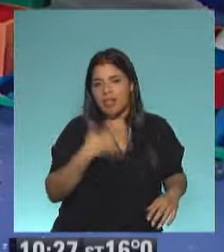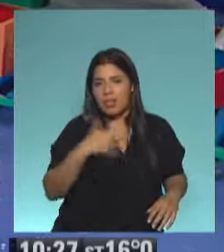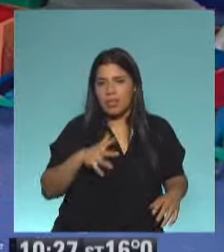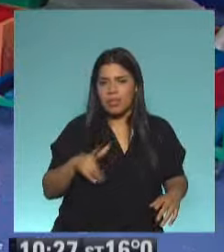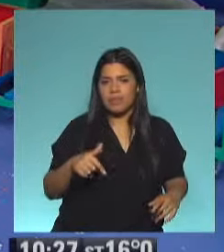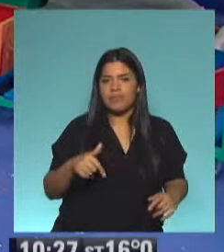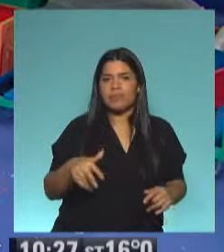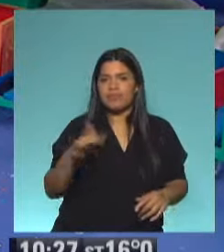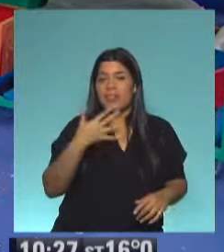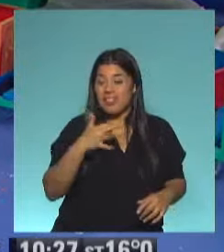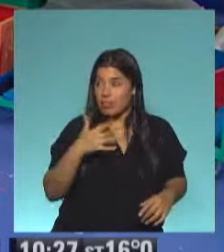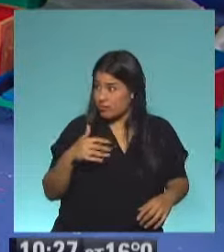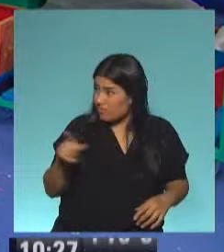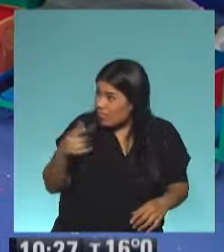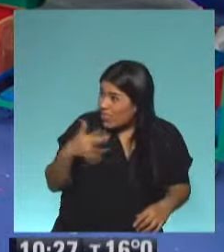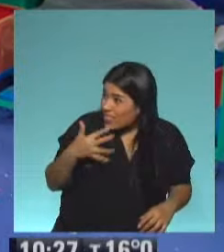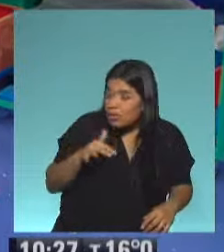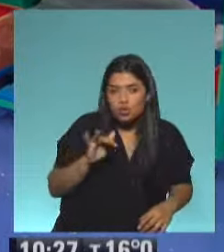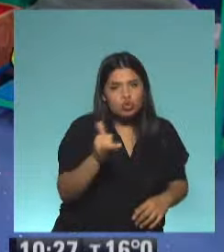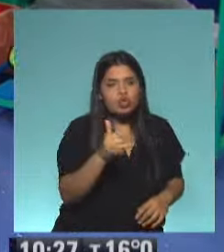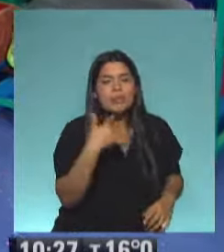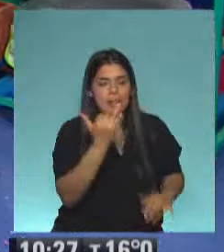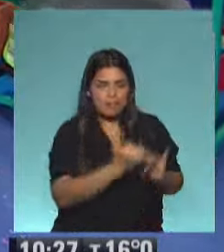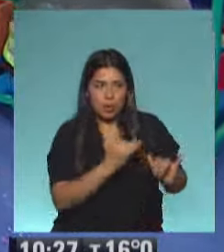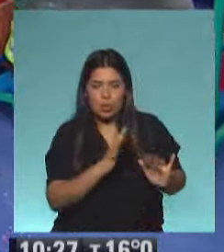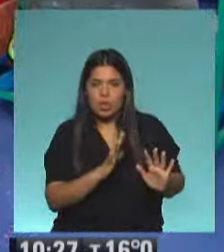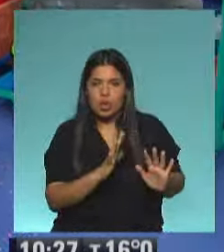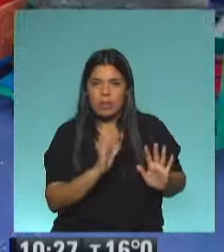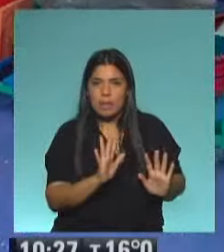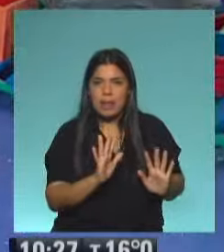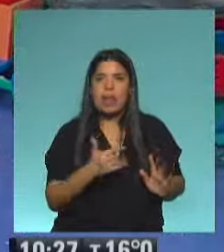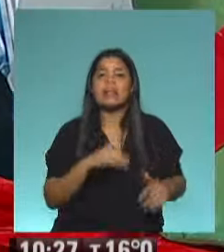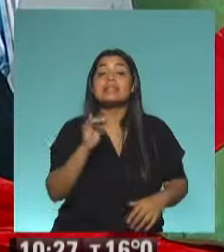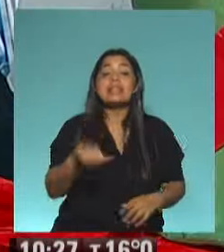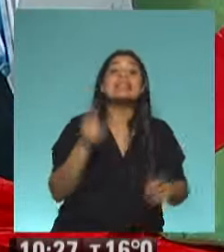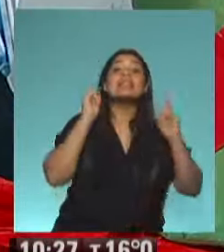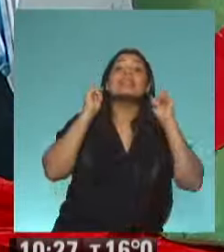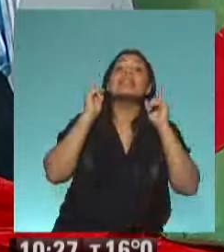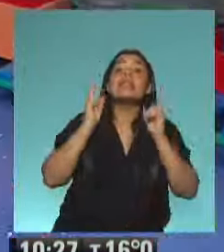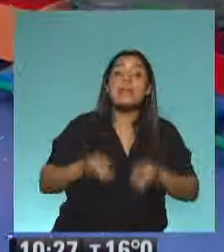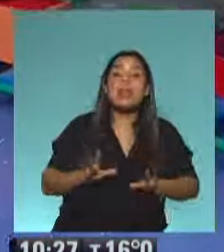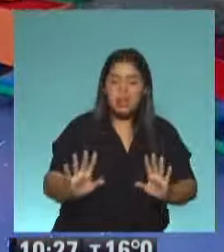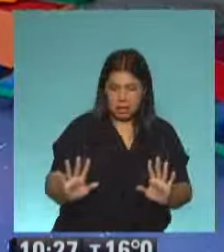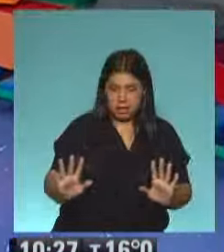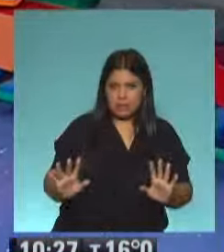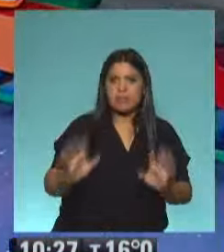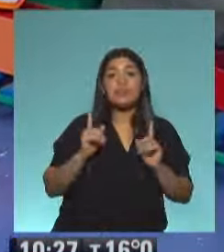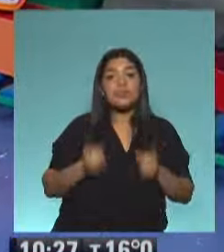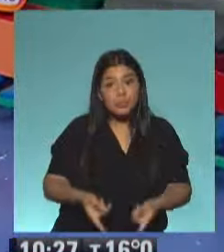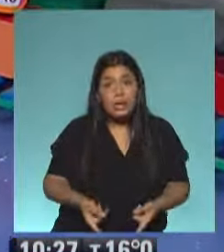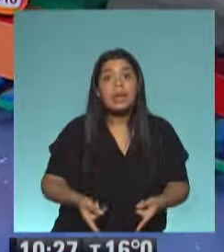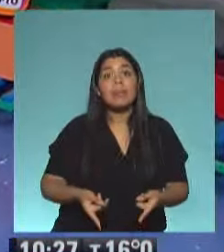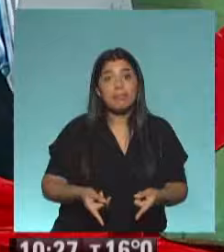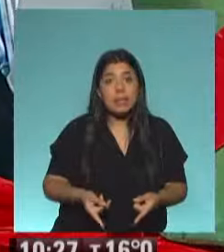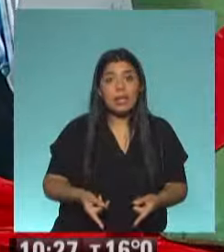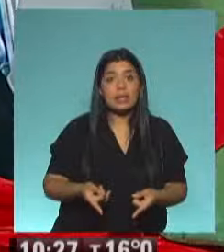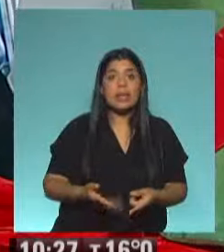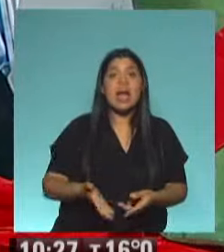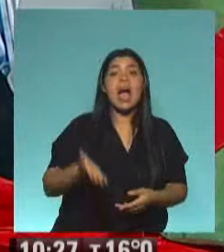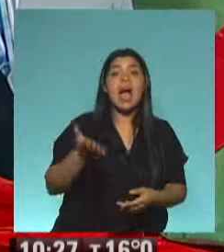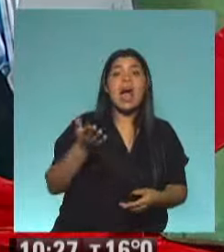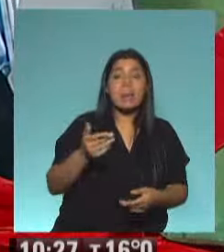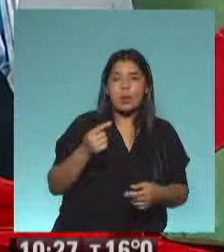¿Entendiste? Ah, ya sí. Ah, ahí te digo, pará, hay que terminar. Sí, que también, ahí está, que también las primeras gotas